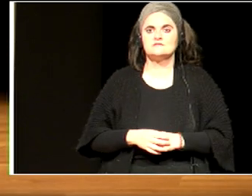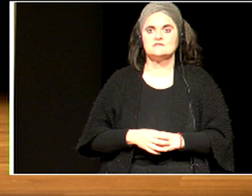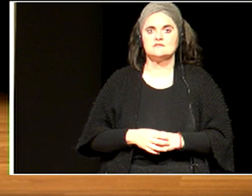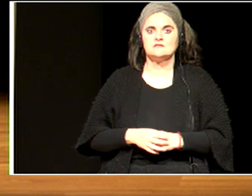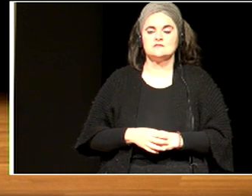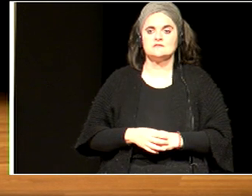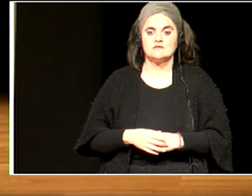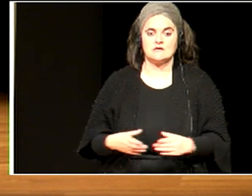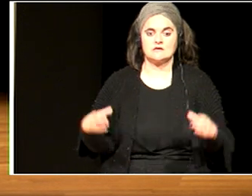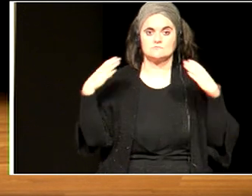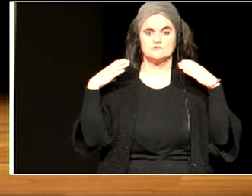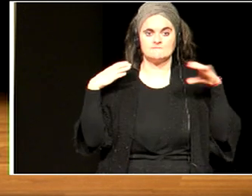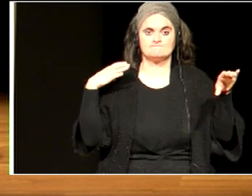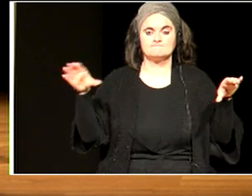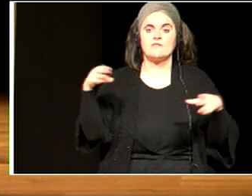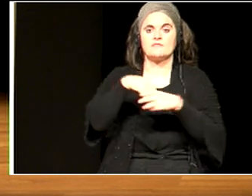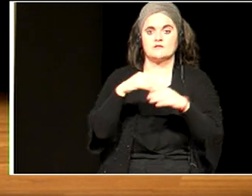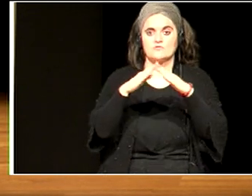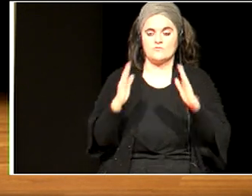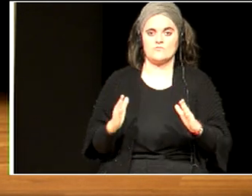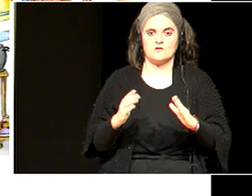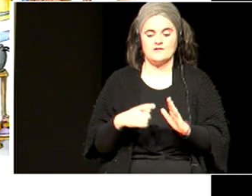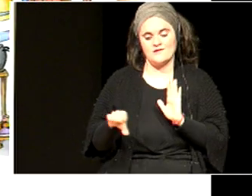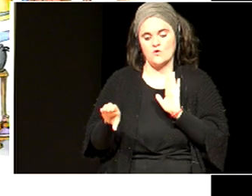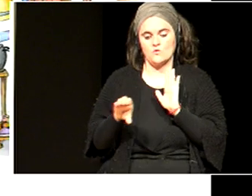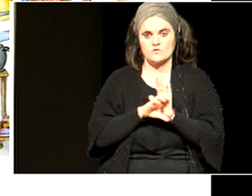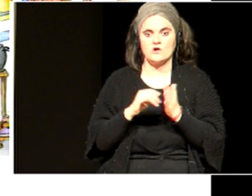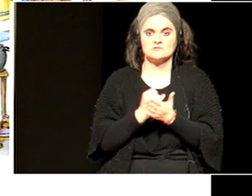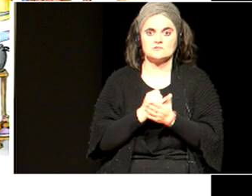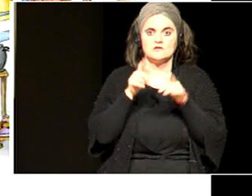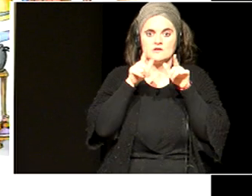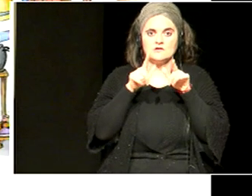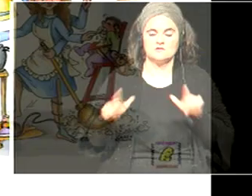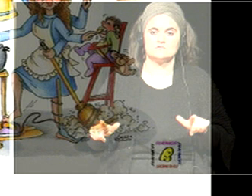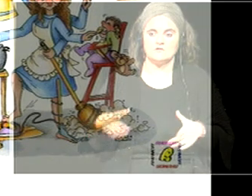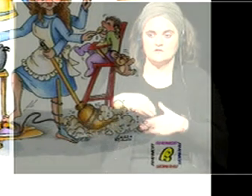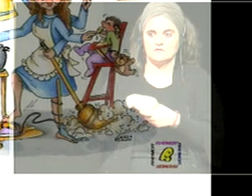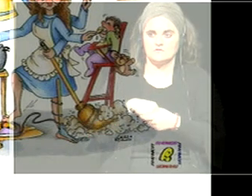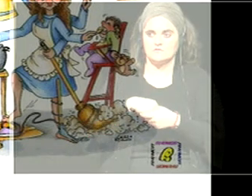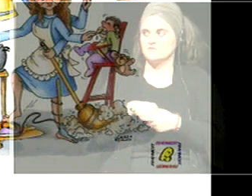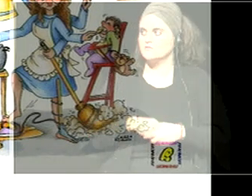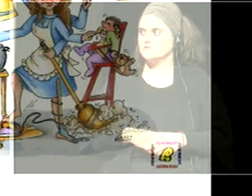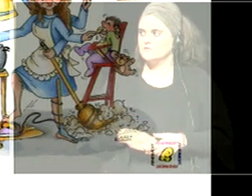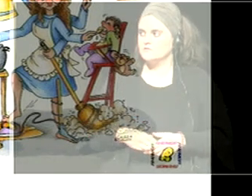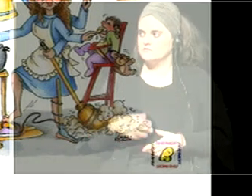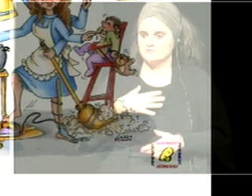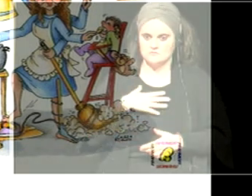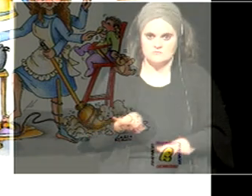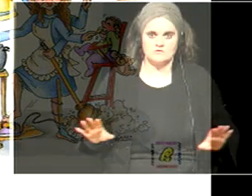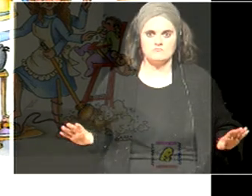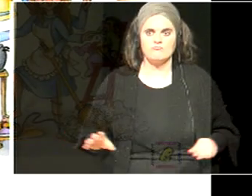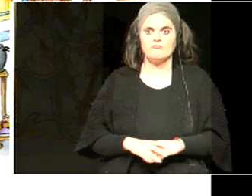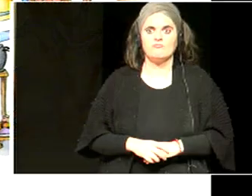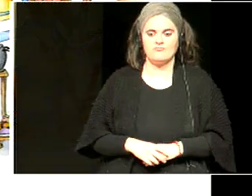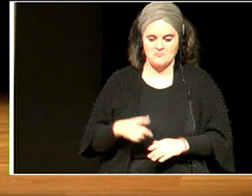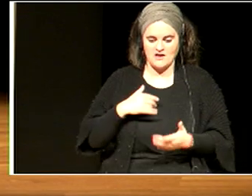corresponsabilidad doméstica incluido dentro del currículum de la asignatura de lengua y literatura es decir es posible hacerlo la